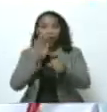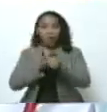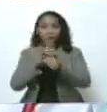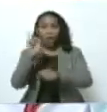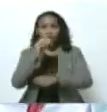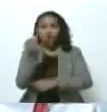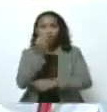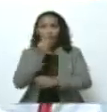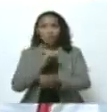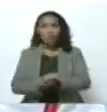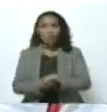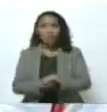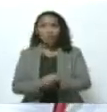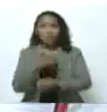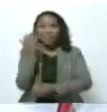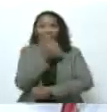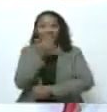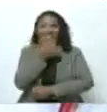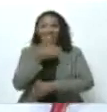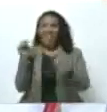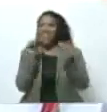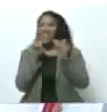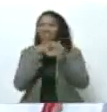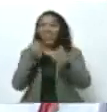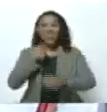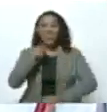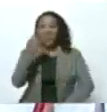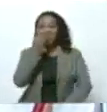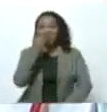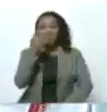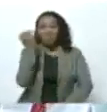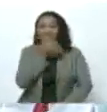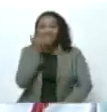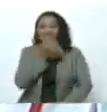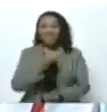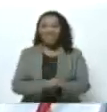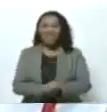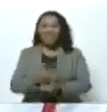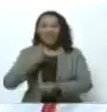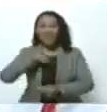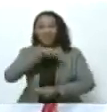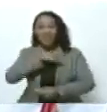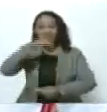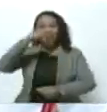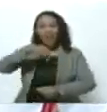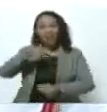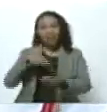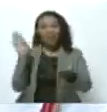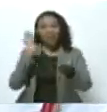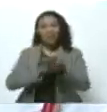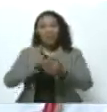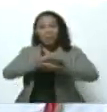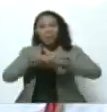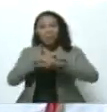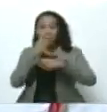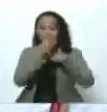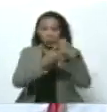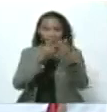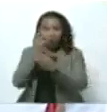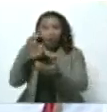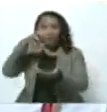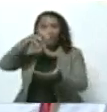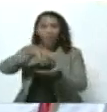comas. Igualito voy a comer. Estábamos nosotros ahorita instalando con el ministro de Turismo, el